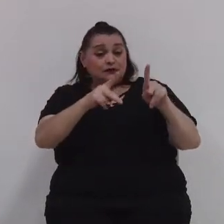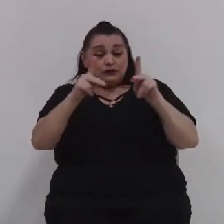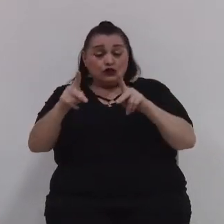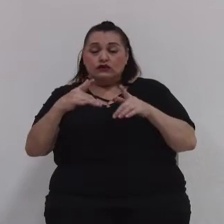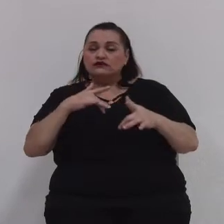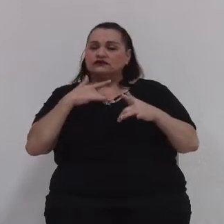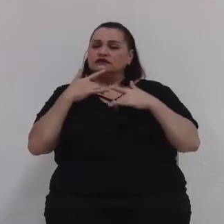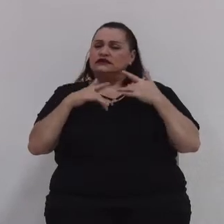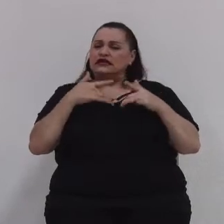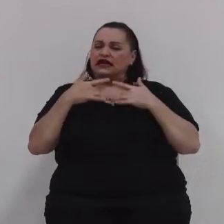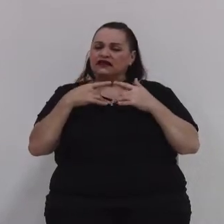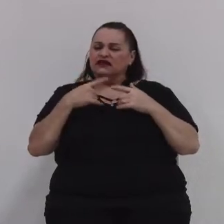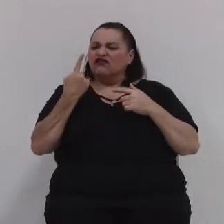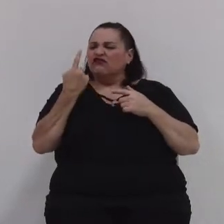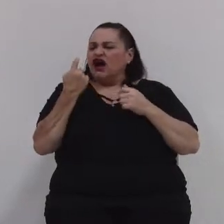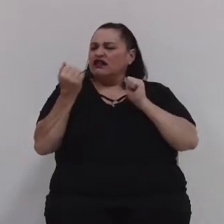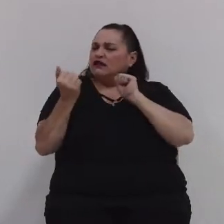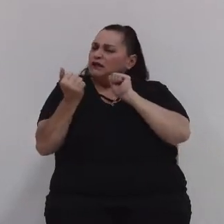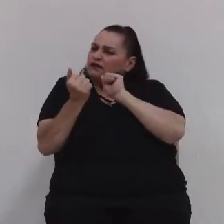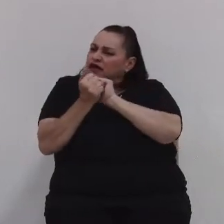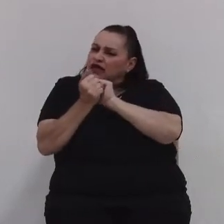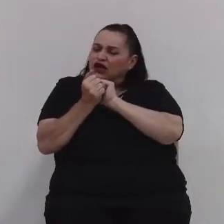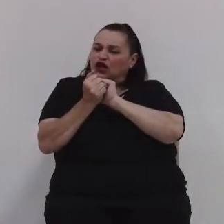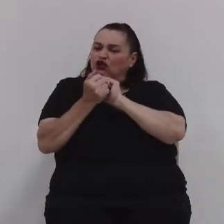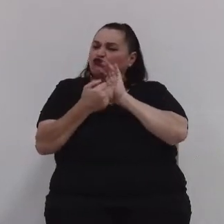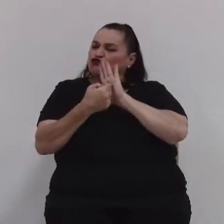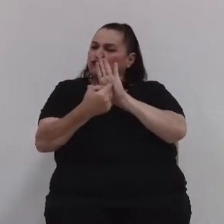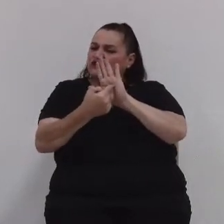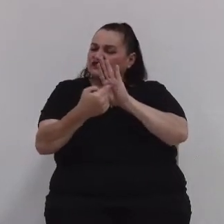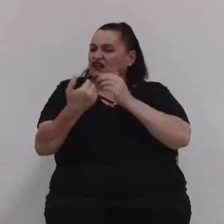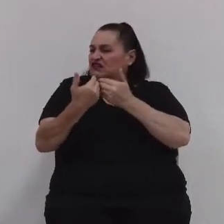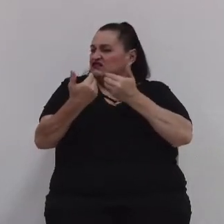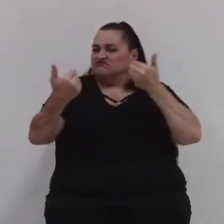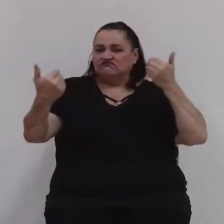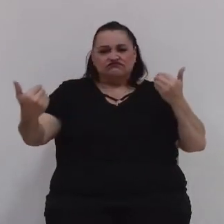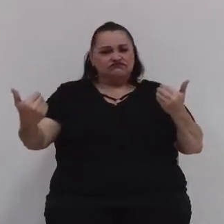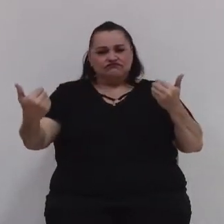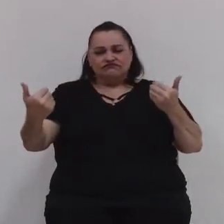siente desapegada de sus representantes, se siente distante,